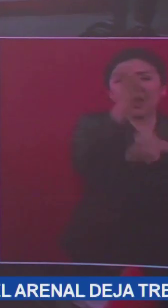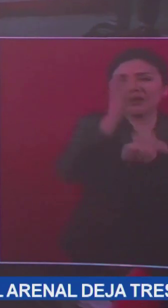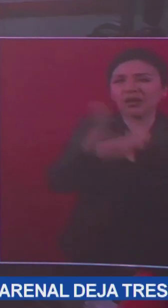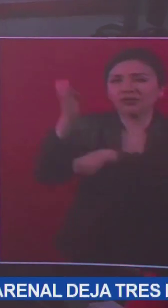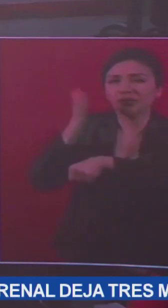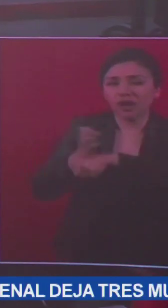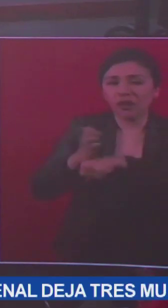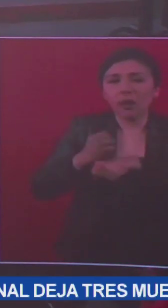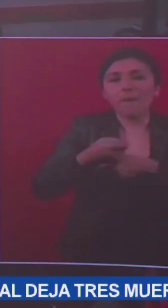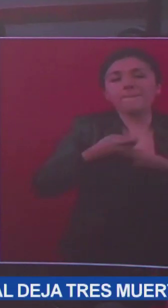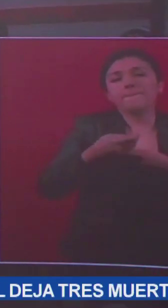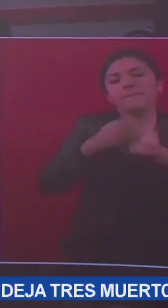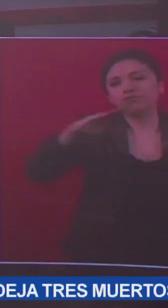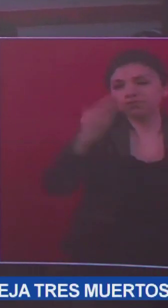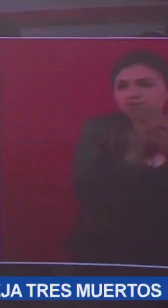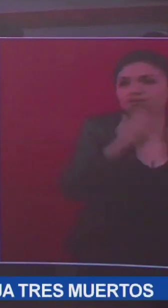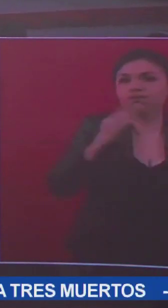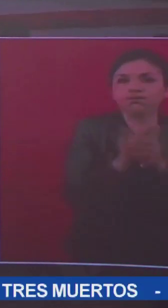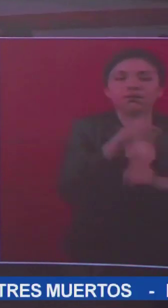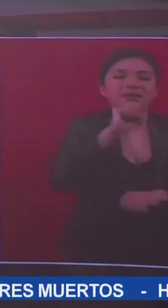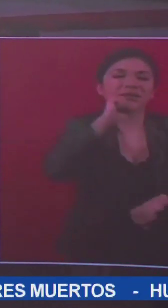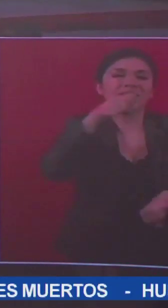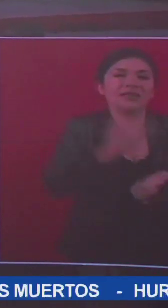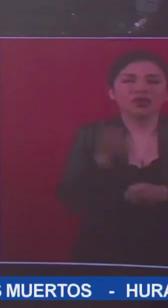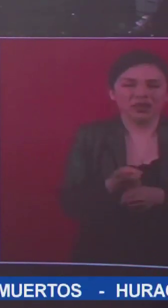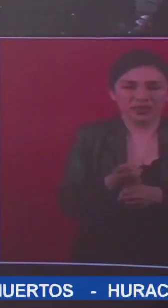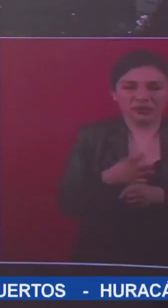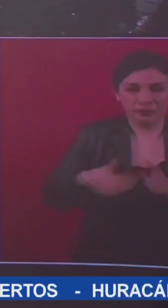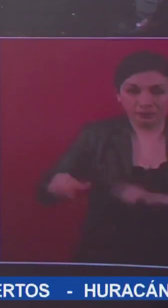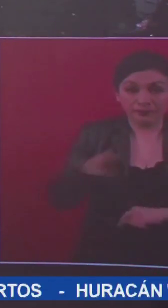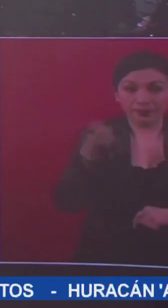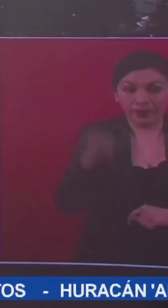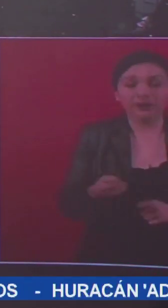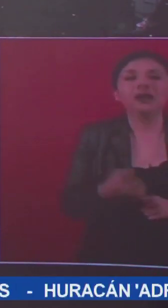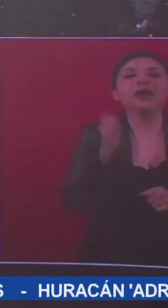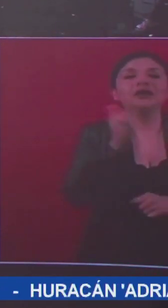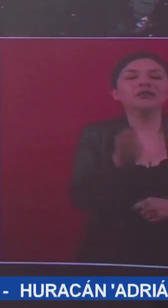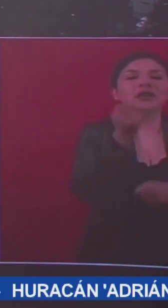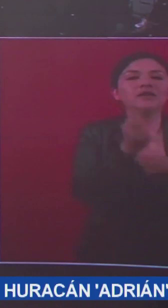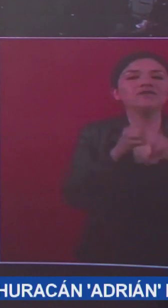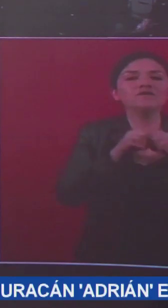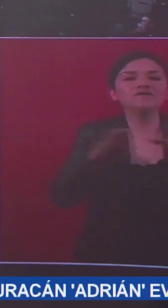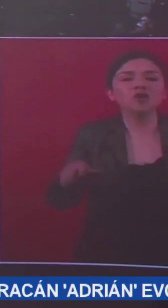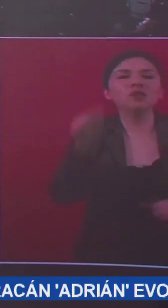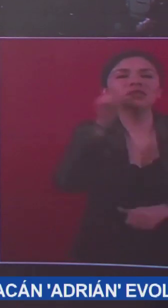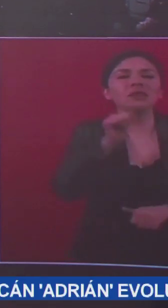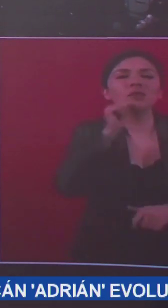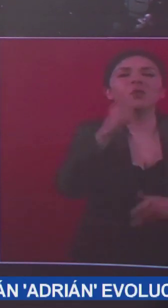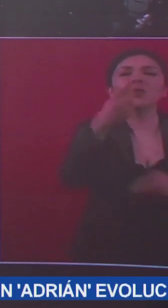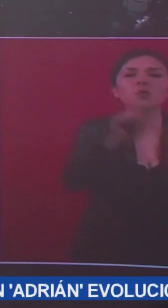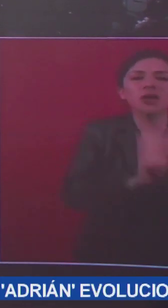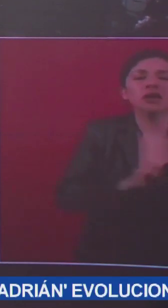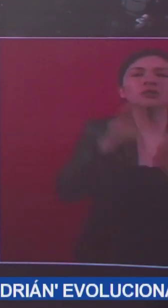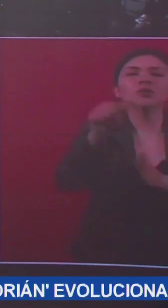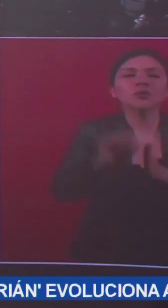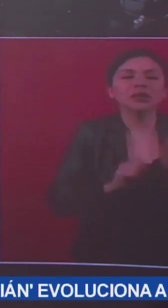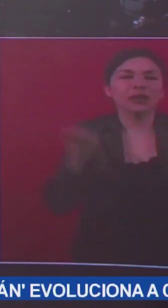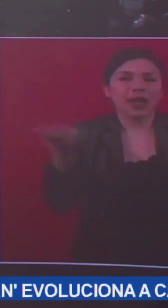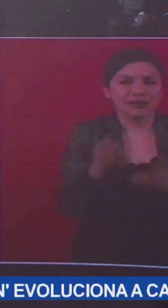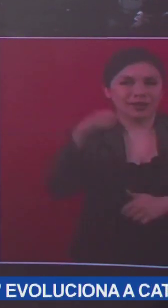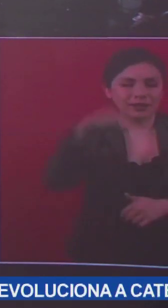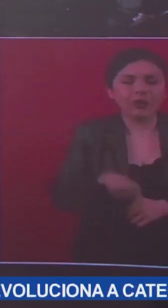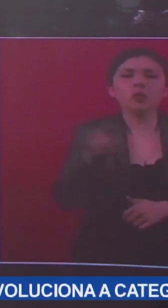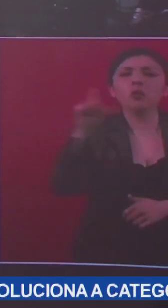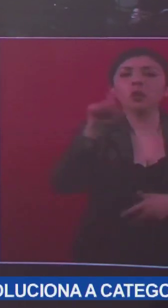Andrés Manuel López Obrador esto es una herencia del pasado ya no podemos seguir así algo tiene que cambiar en